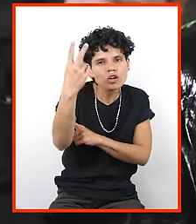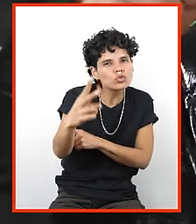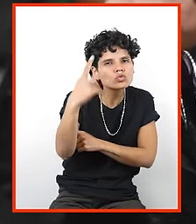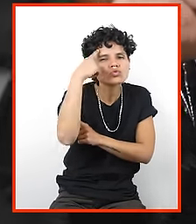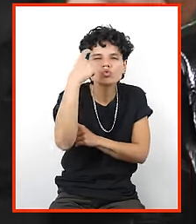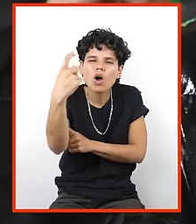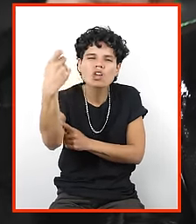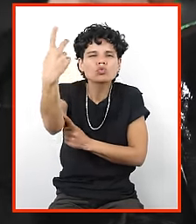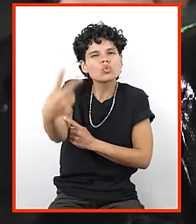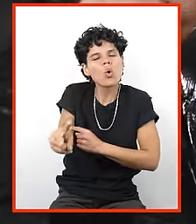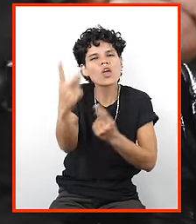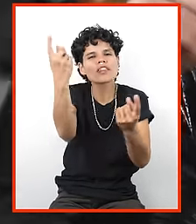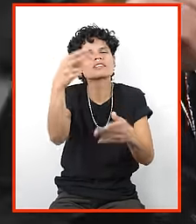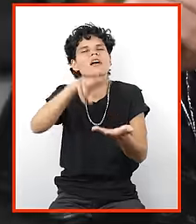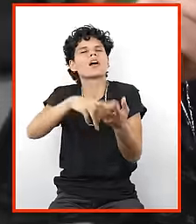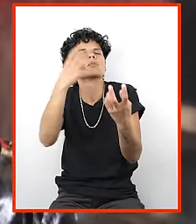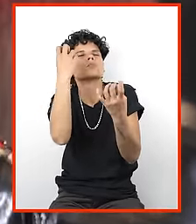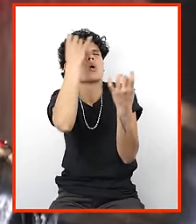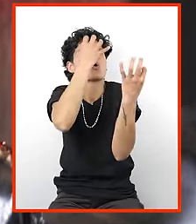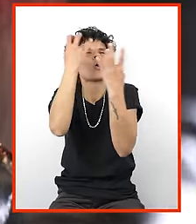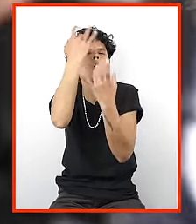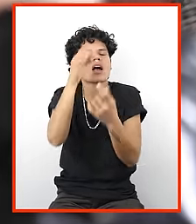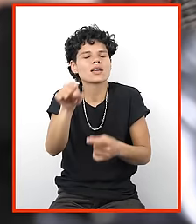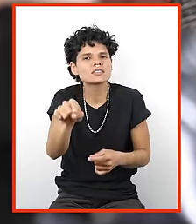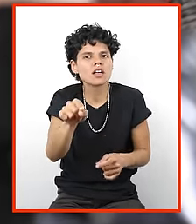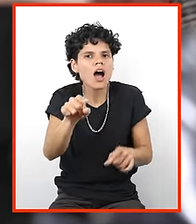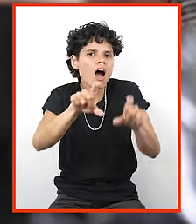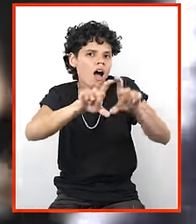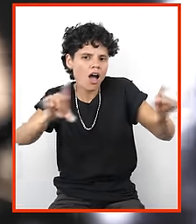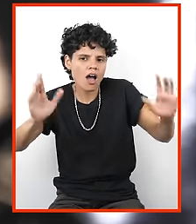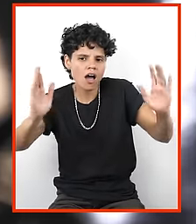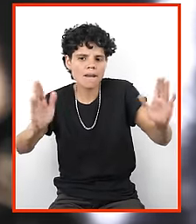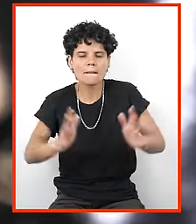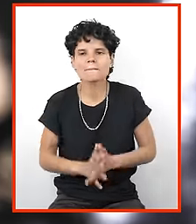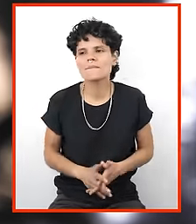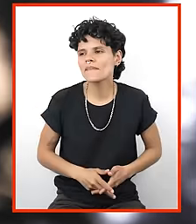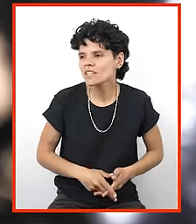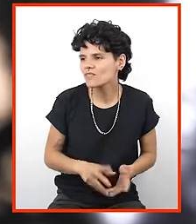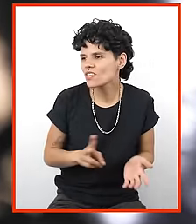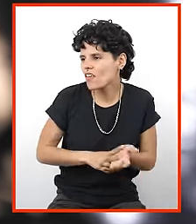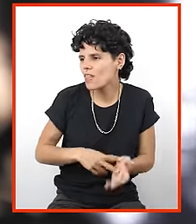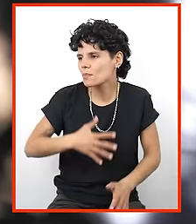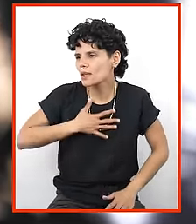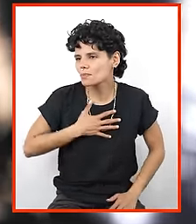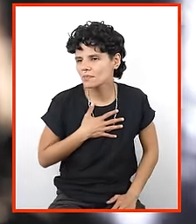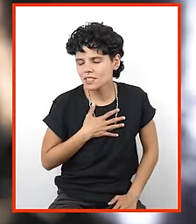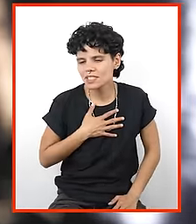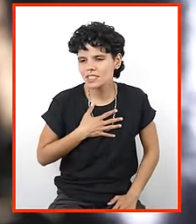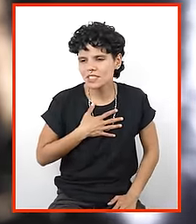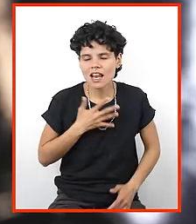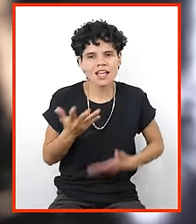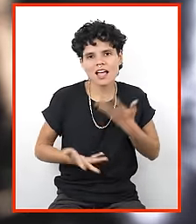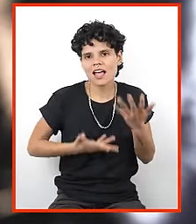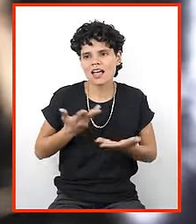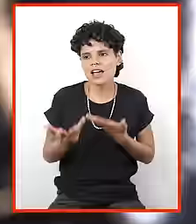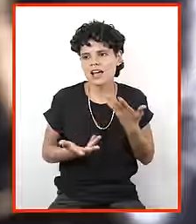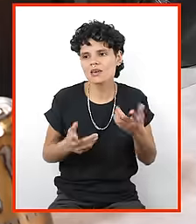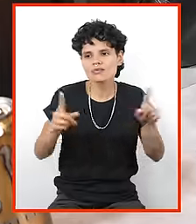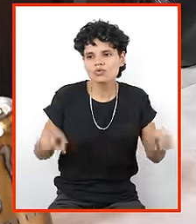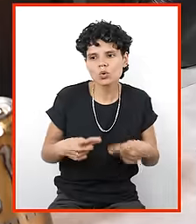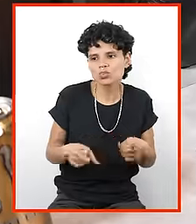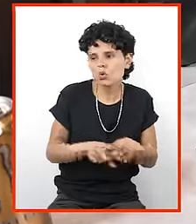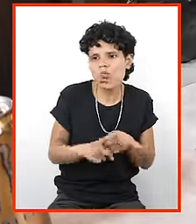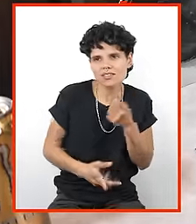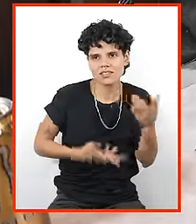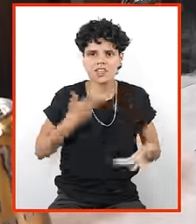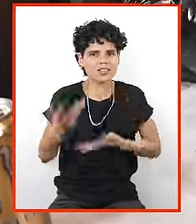ese sueño, de esa visión que no me quisiste contar. Es que, ¿sabéis qué, Julio? Para mí, como que hacer música es un canal de comunicación.